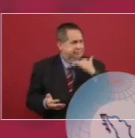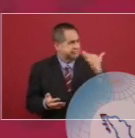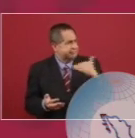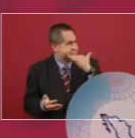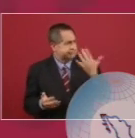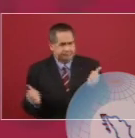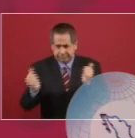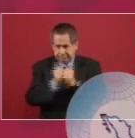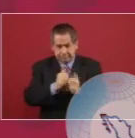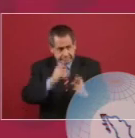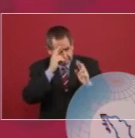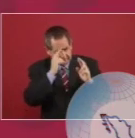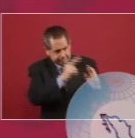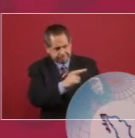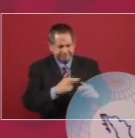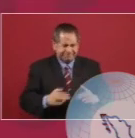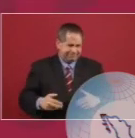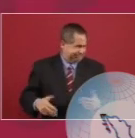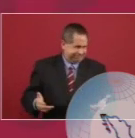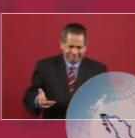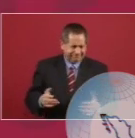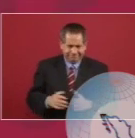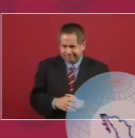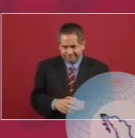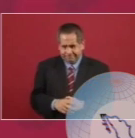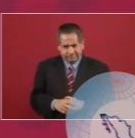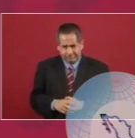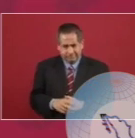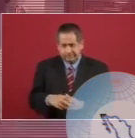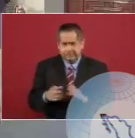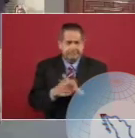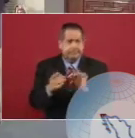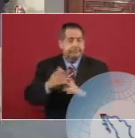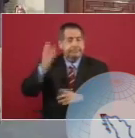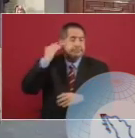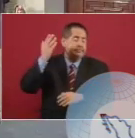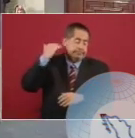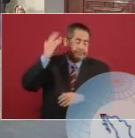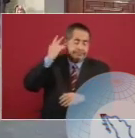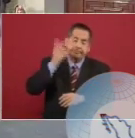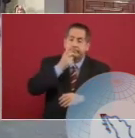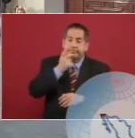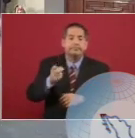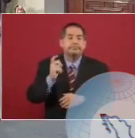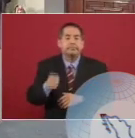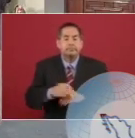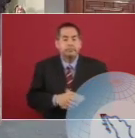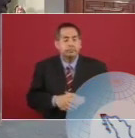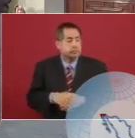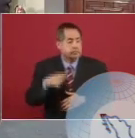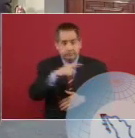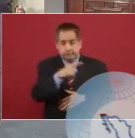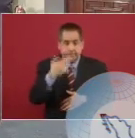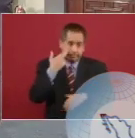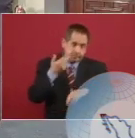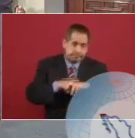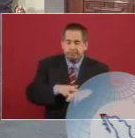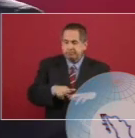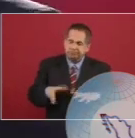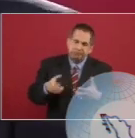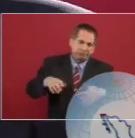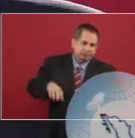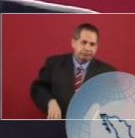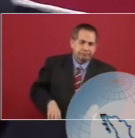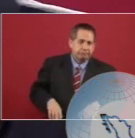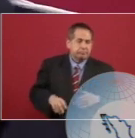¿Qué es lo que se decía antes? Que el ladrón era el que se